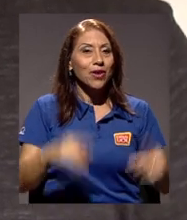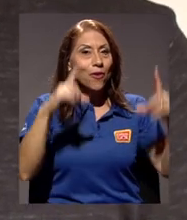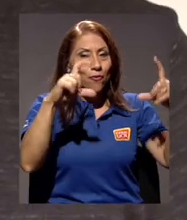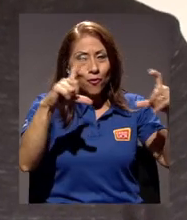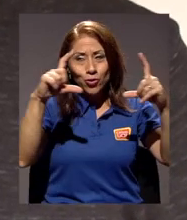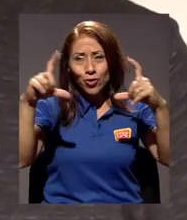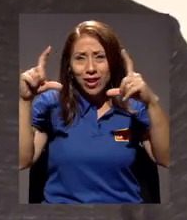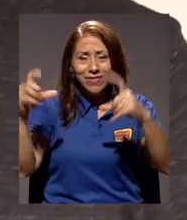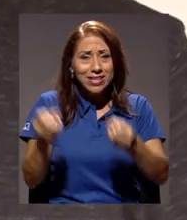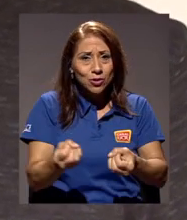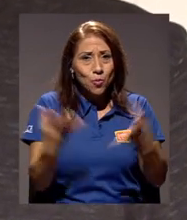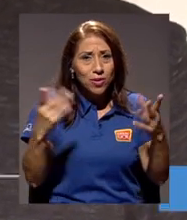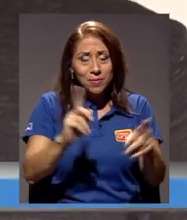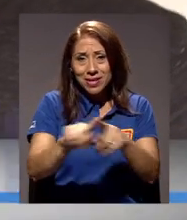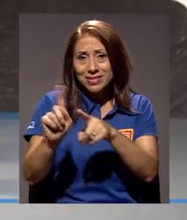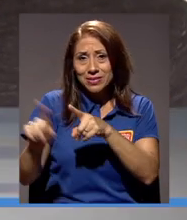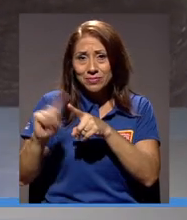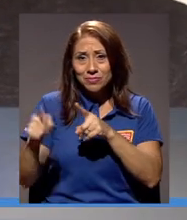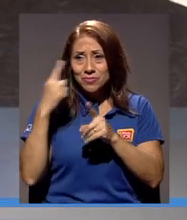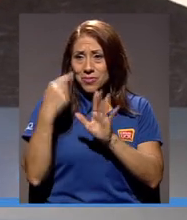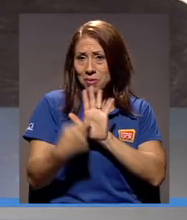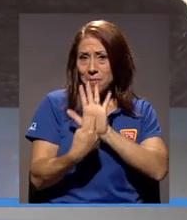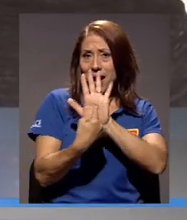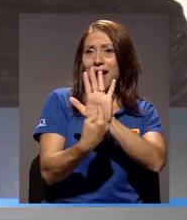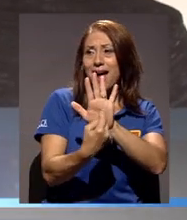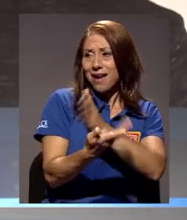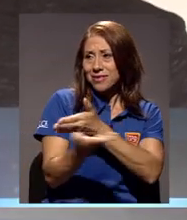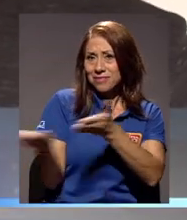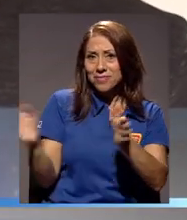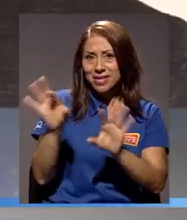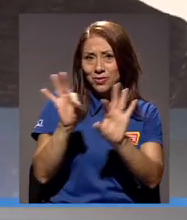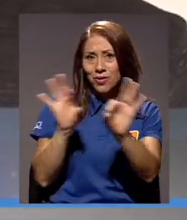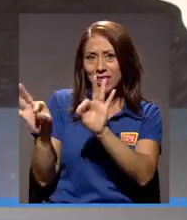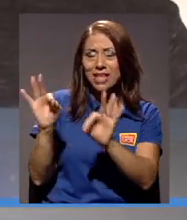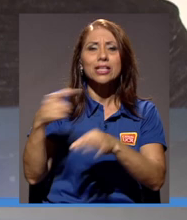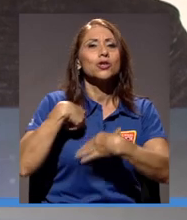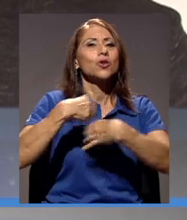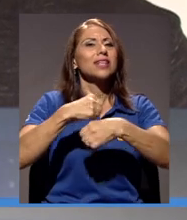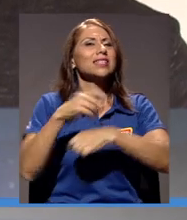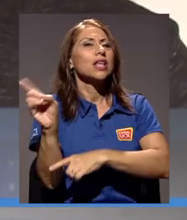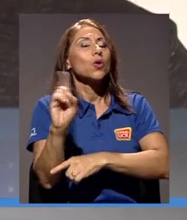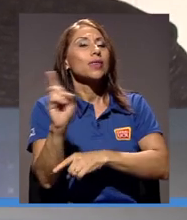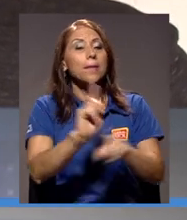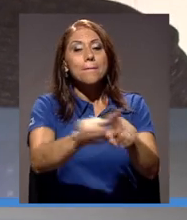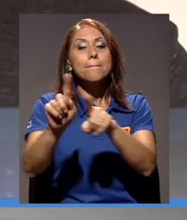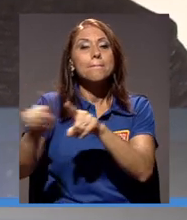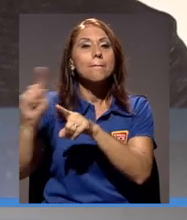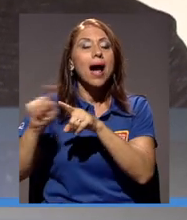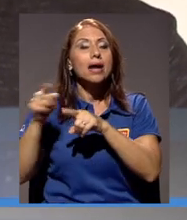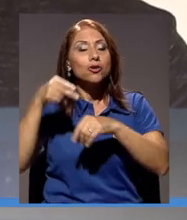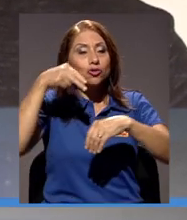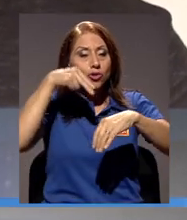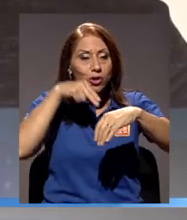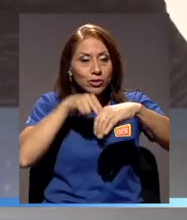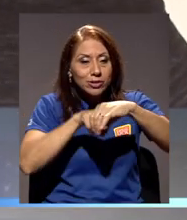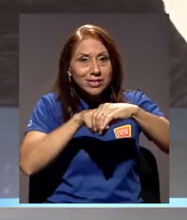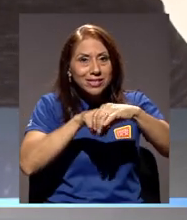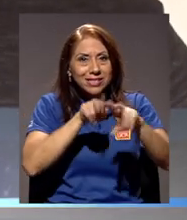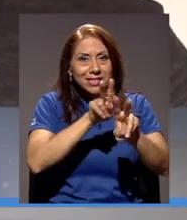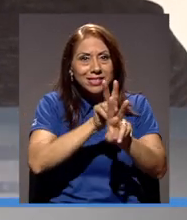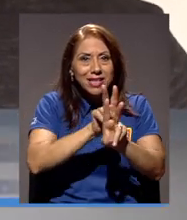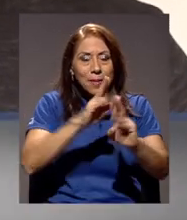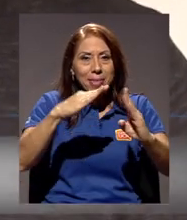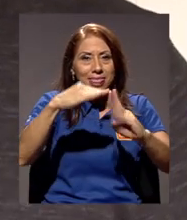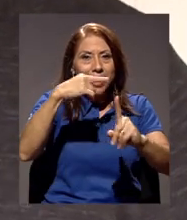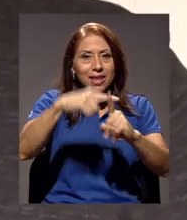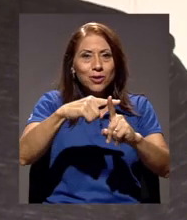son múltiples, que tomaron varias, estas son las partes de las escogidas, las realicé en varios cementerios capitalinos, ya que yo siento que retrata muy